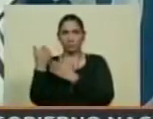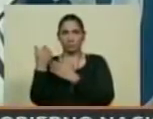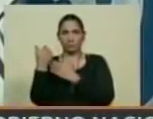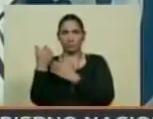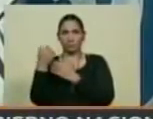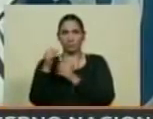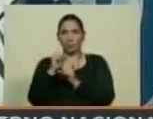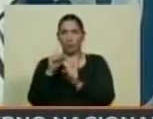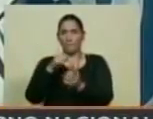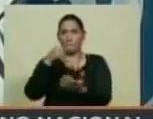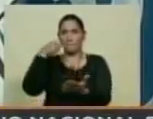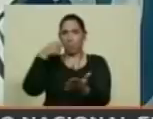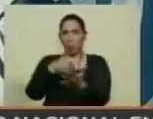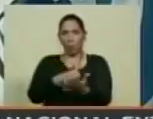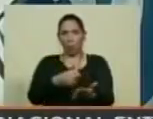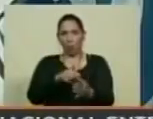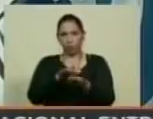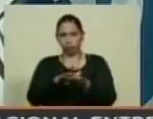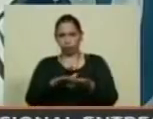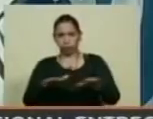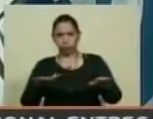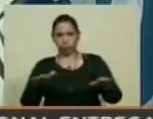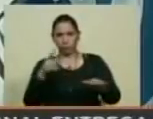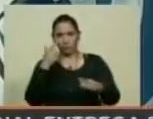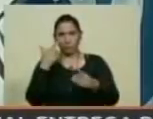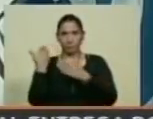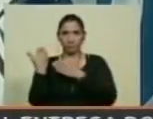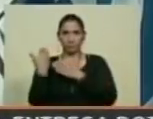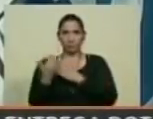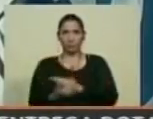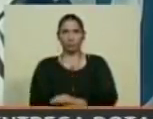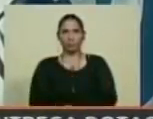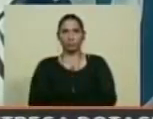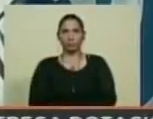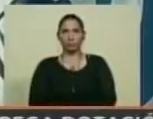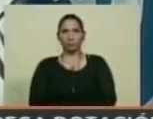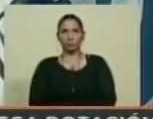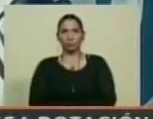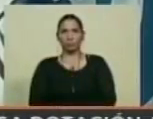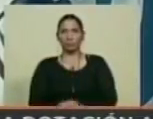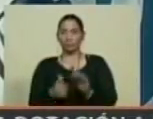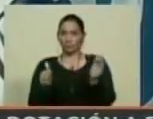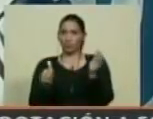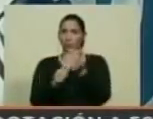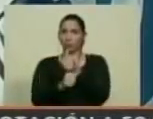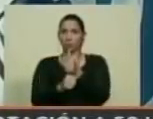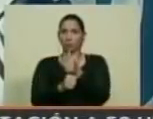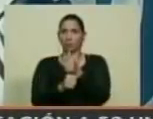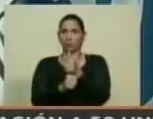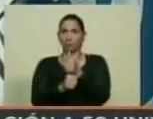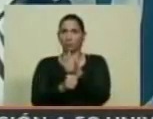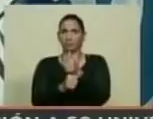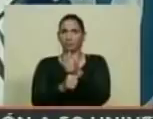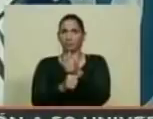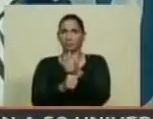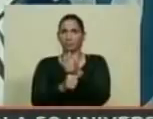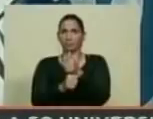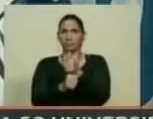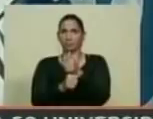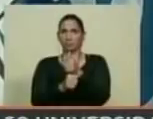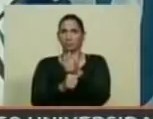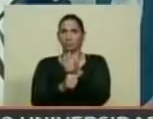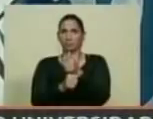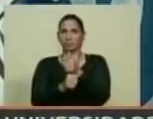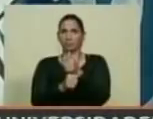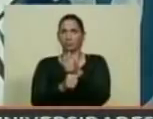su caída en este objeto metálico que se encontraba, repito, en el vacío de